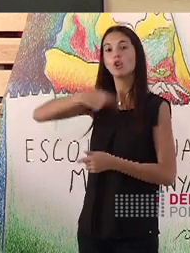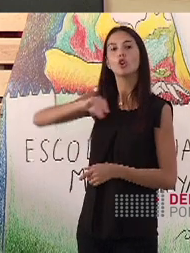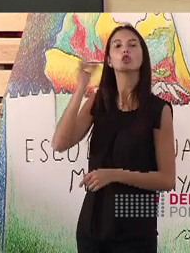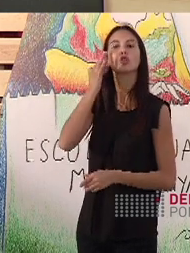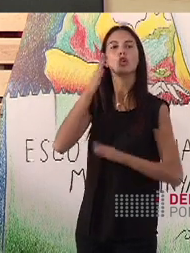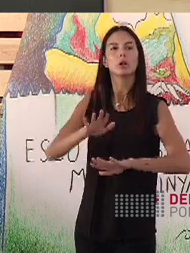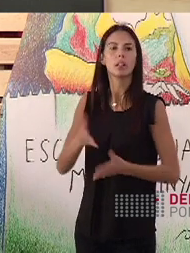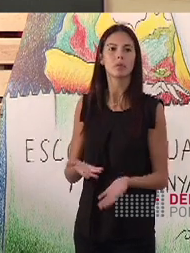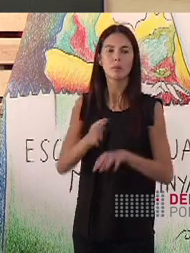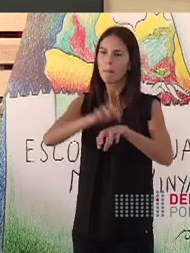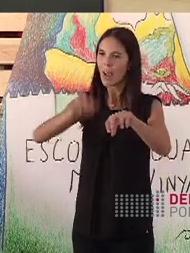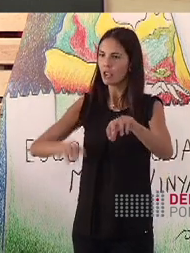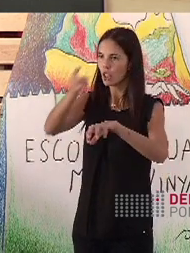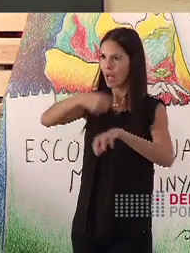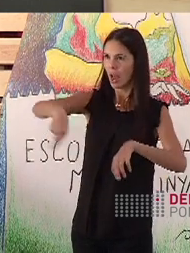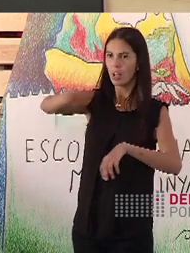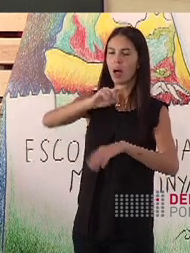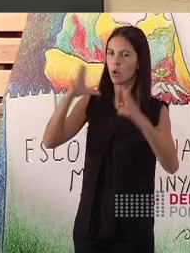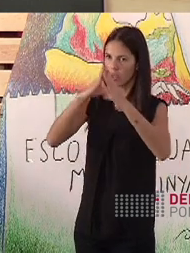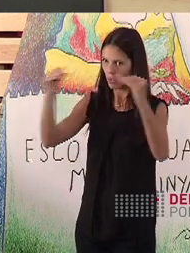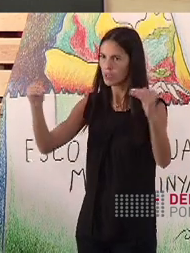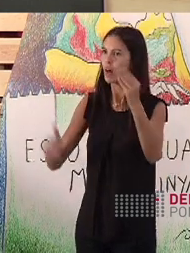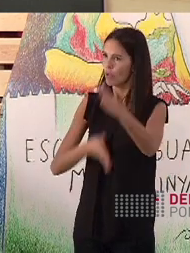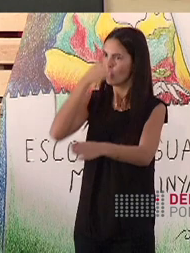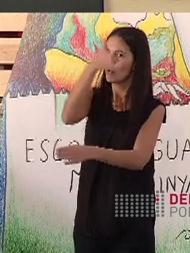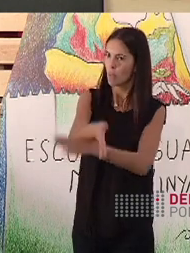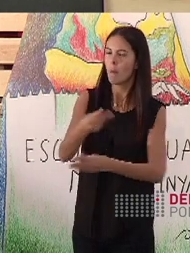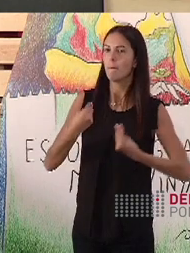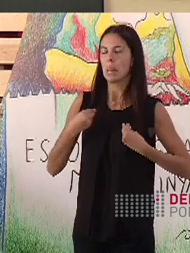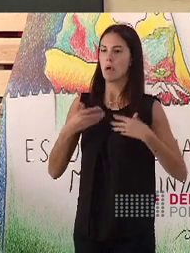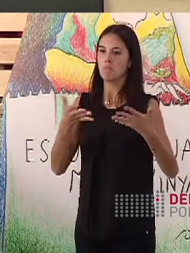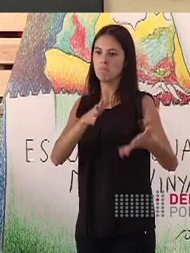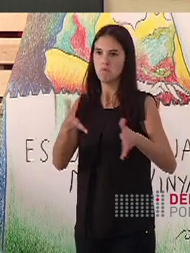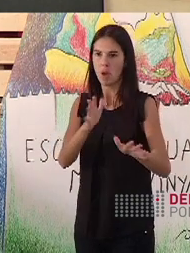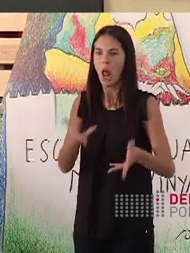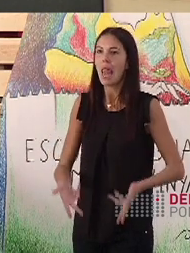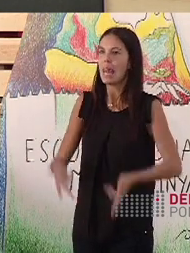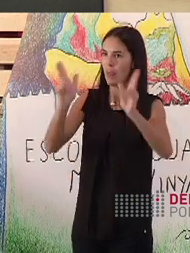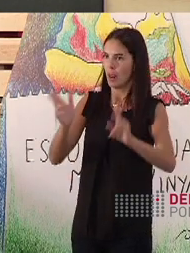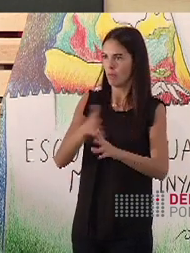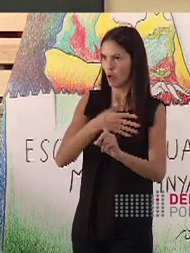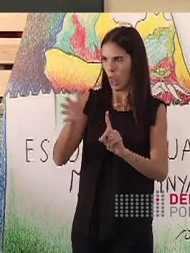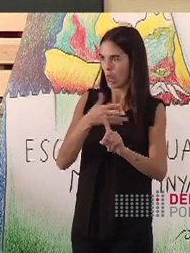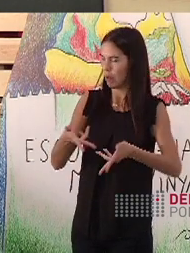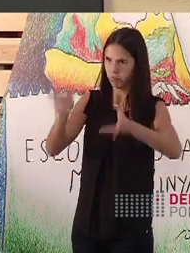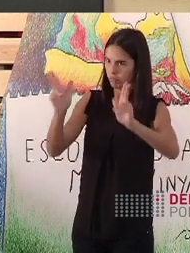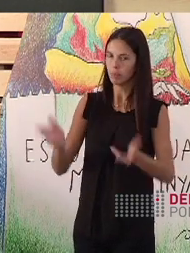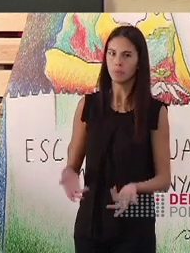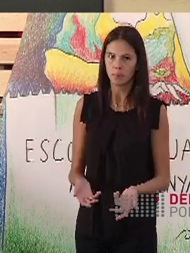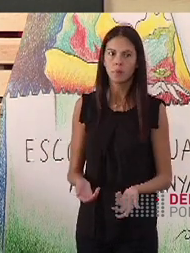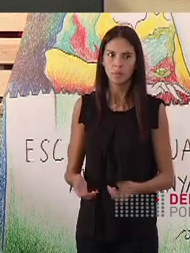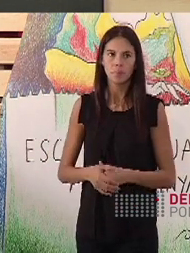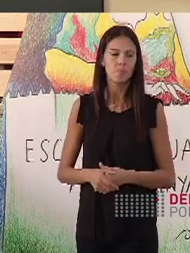aquí, que la mayoría de nosotras hemos podido ir a la universidad, tenemos una vida medianamente libre de violencias,